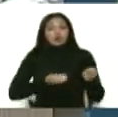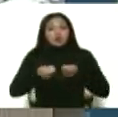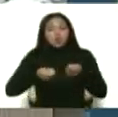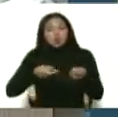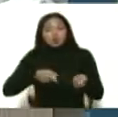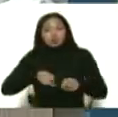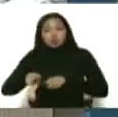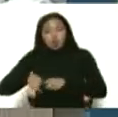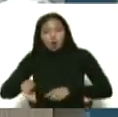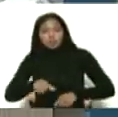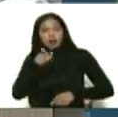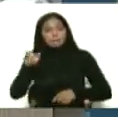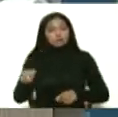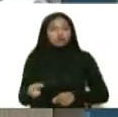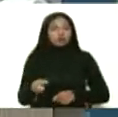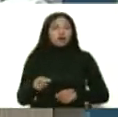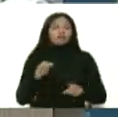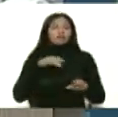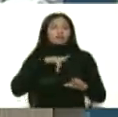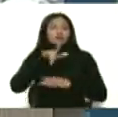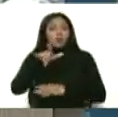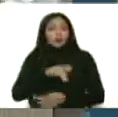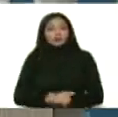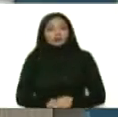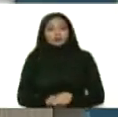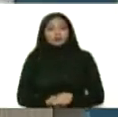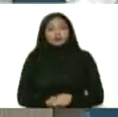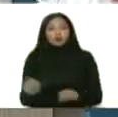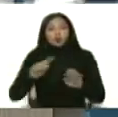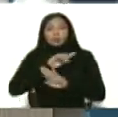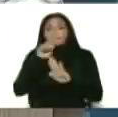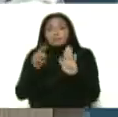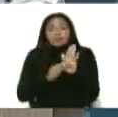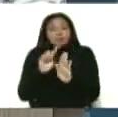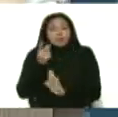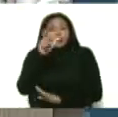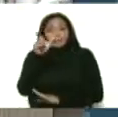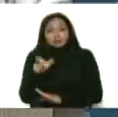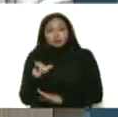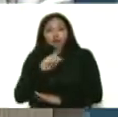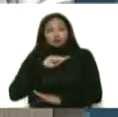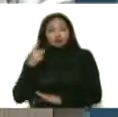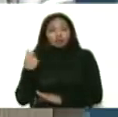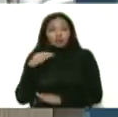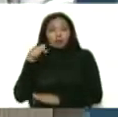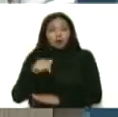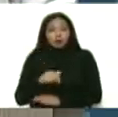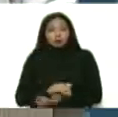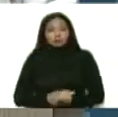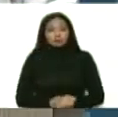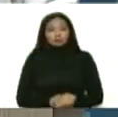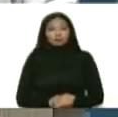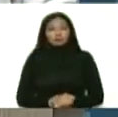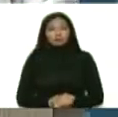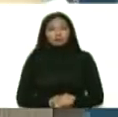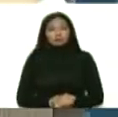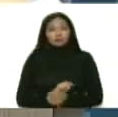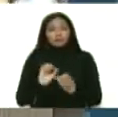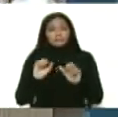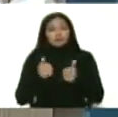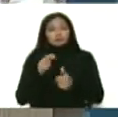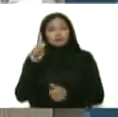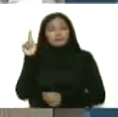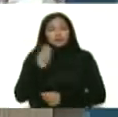los viajeros. El 100% de los casos, desde el primer caso que tuvimos a comienzos del mes de